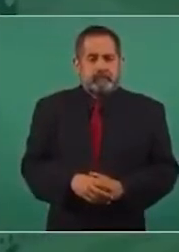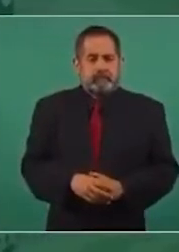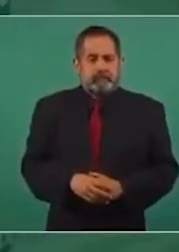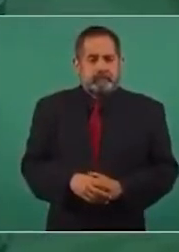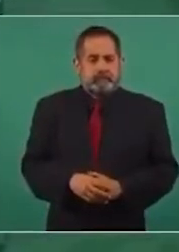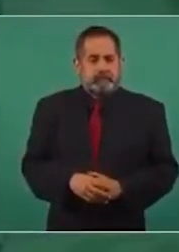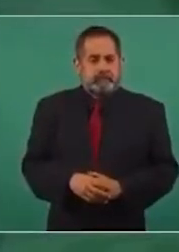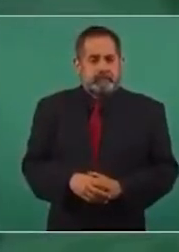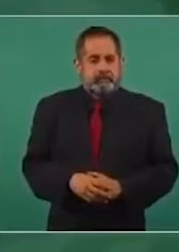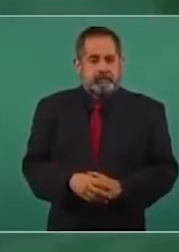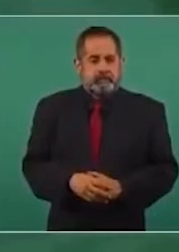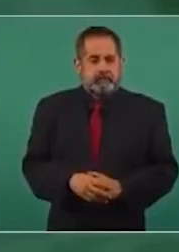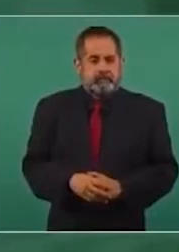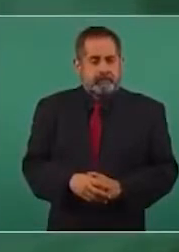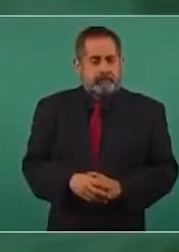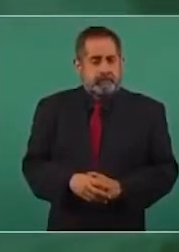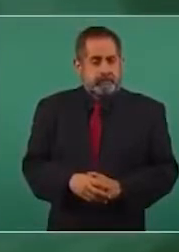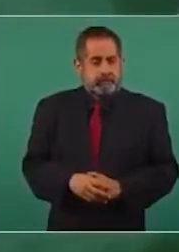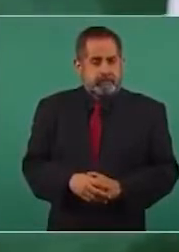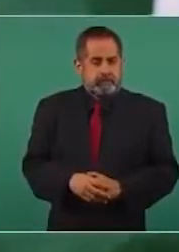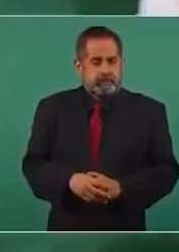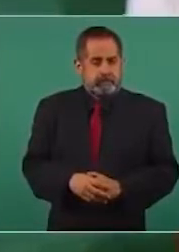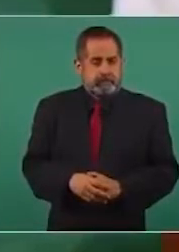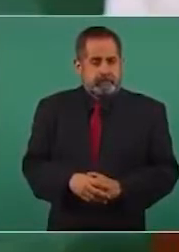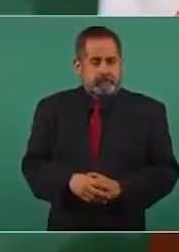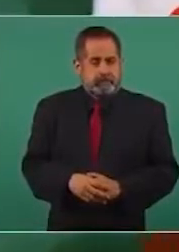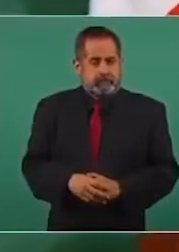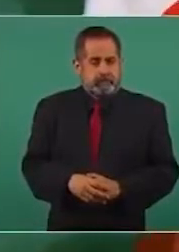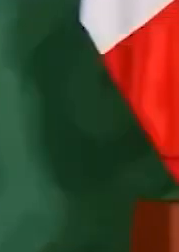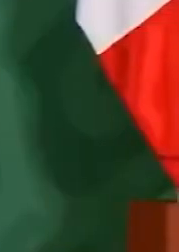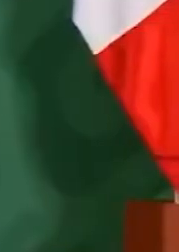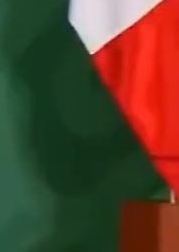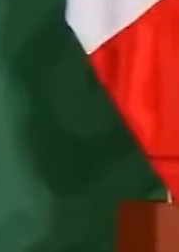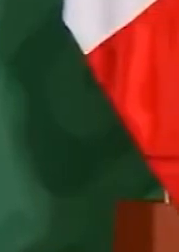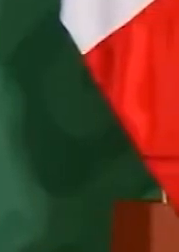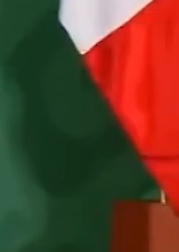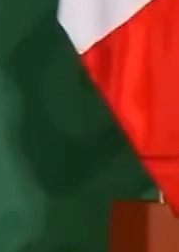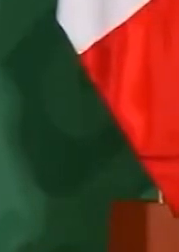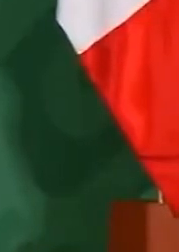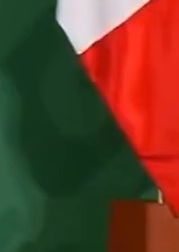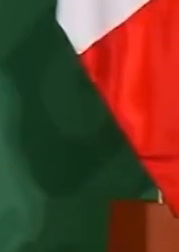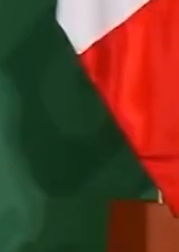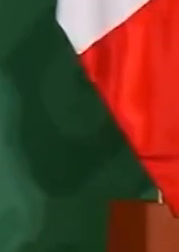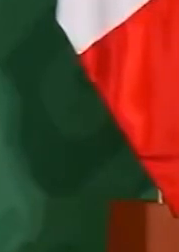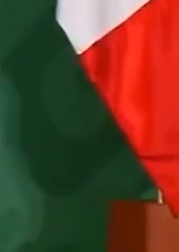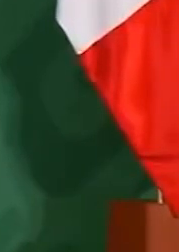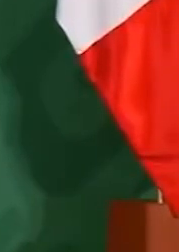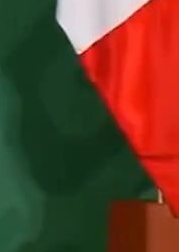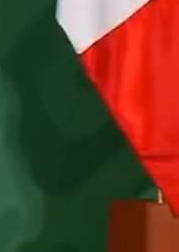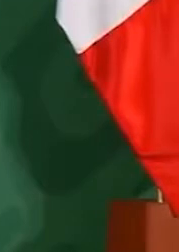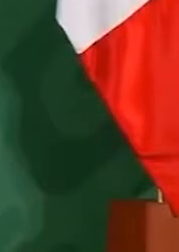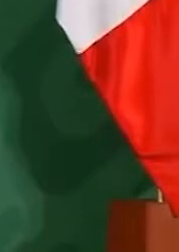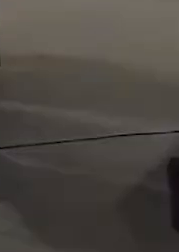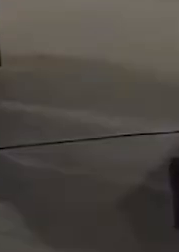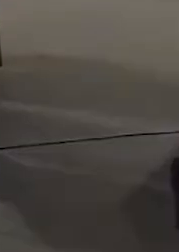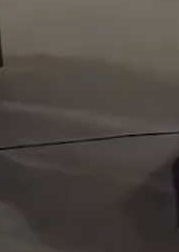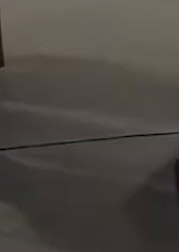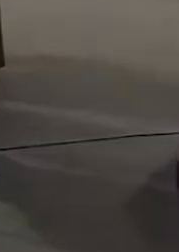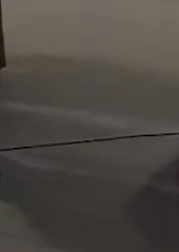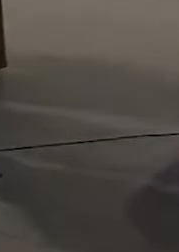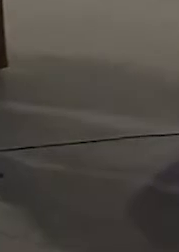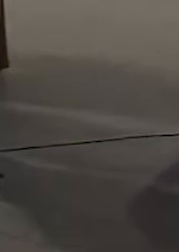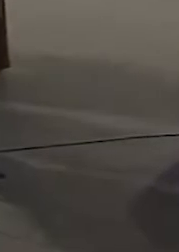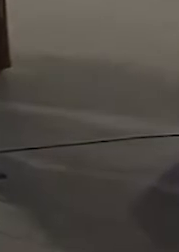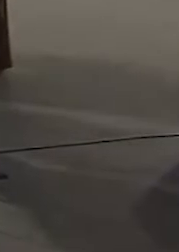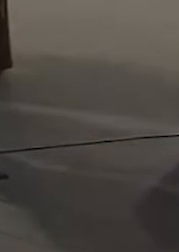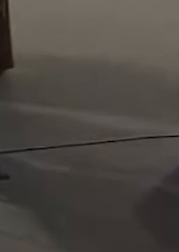de incremento y ya tenemos la proyección porque en eso sí